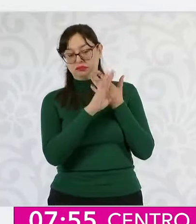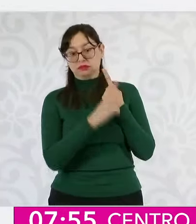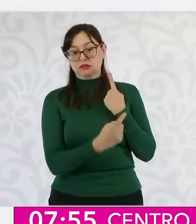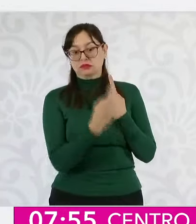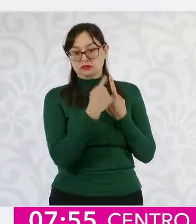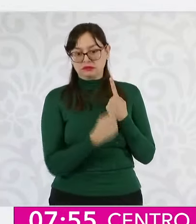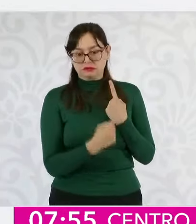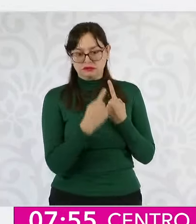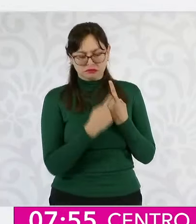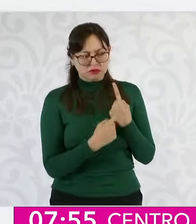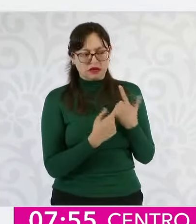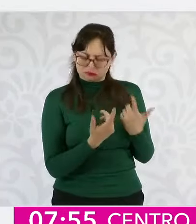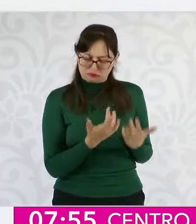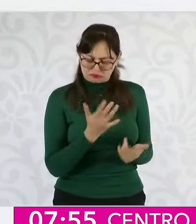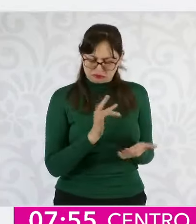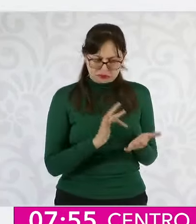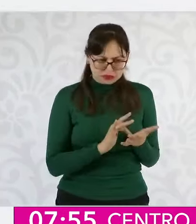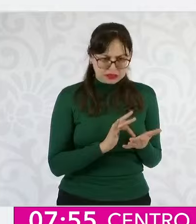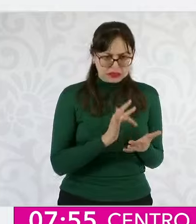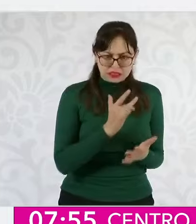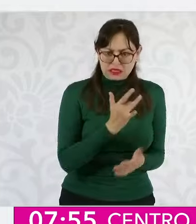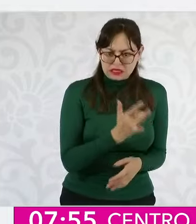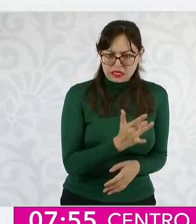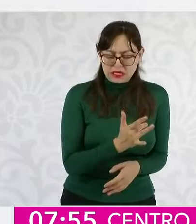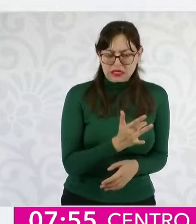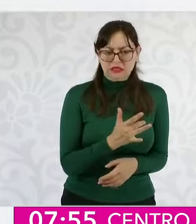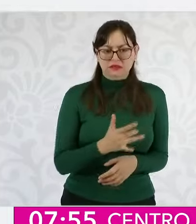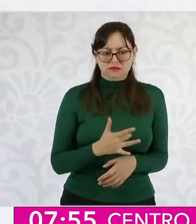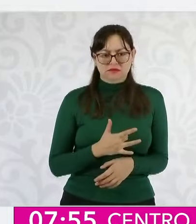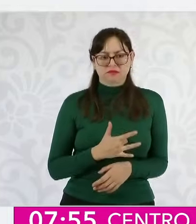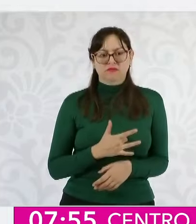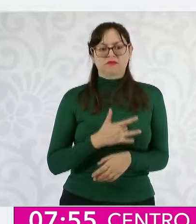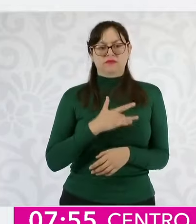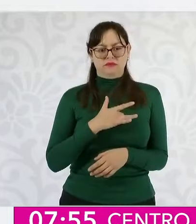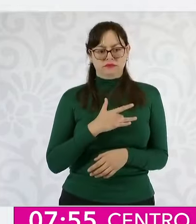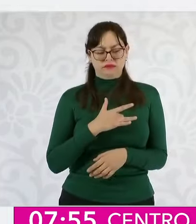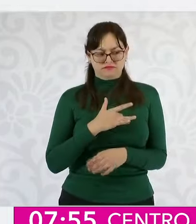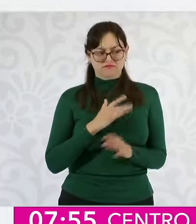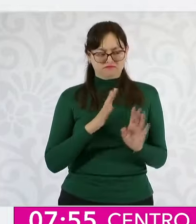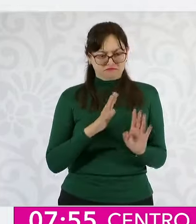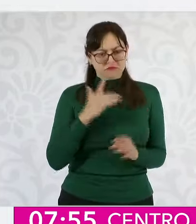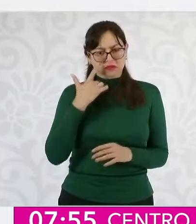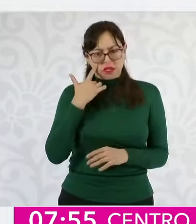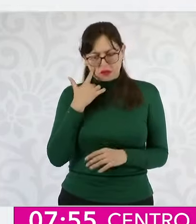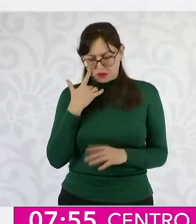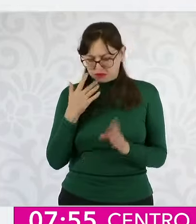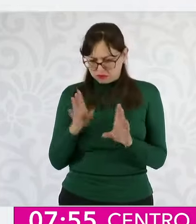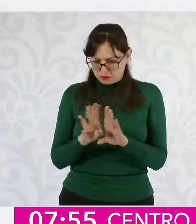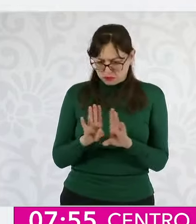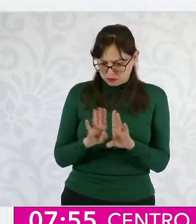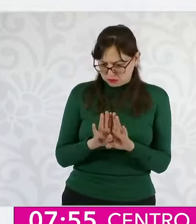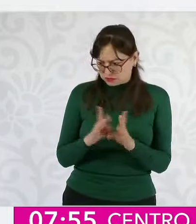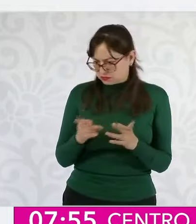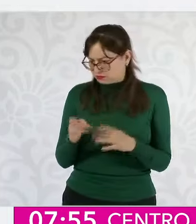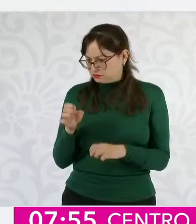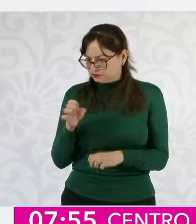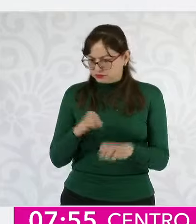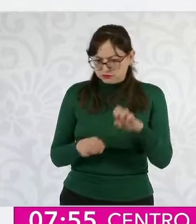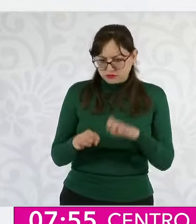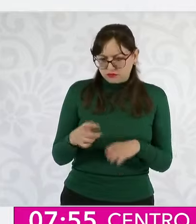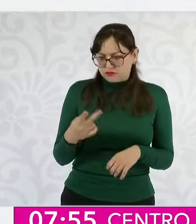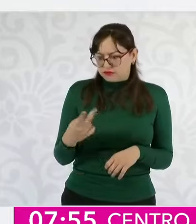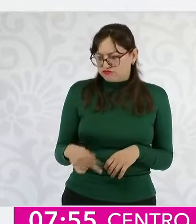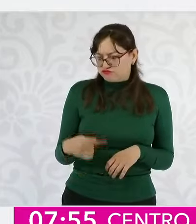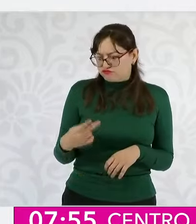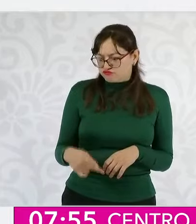quizá estábamos volteando a ver con algún tema de elevar contenidos locales y regionales o de sustituir algunas importaciones